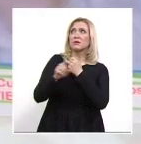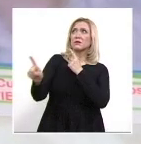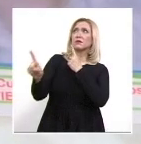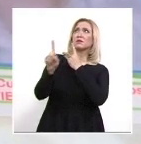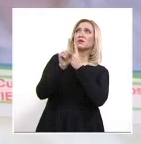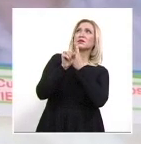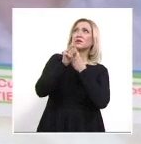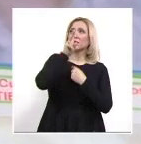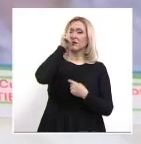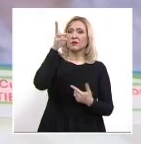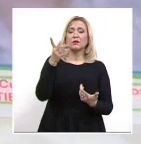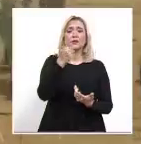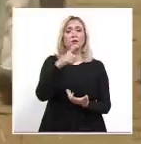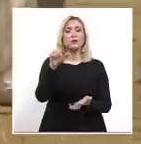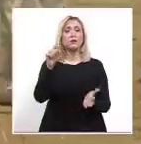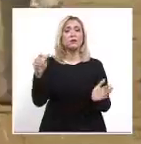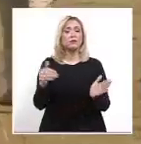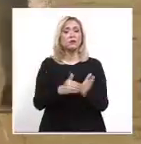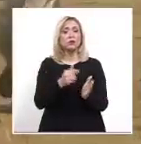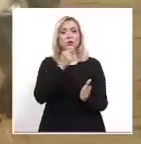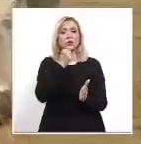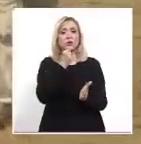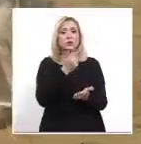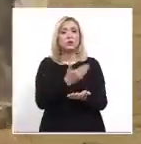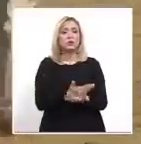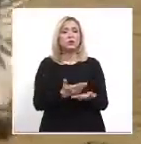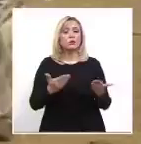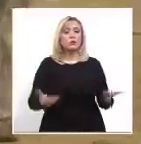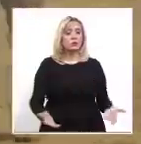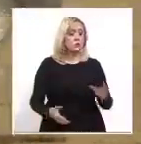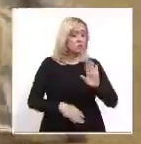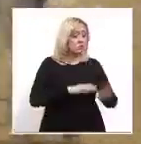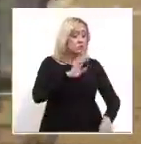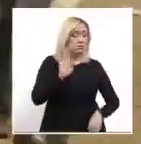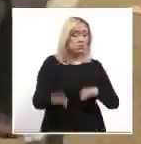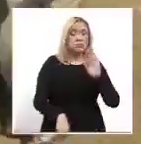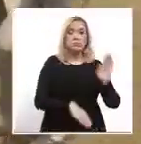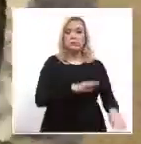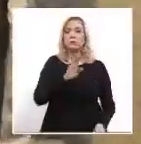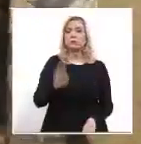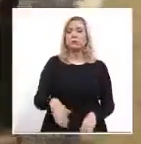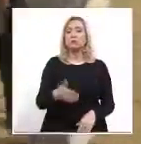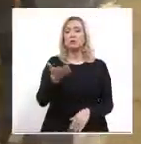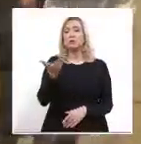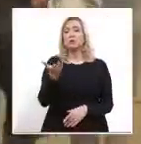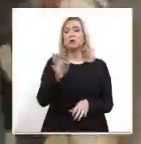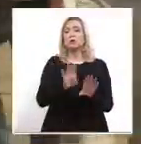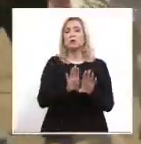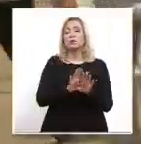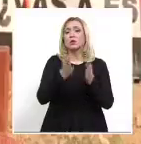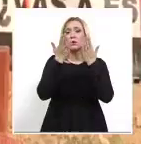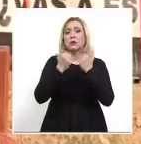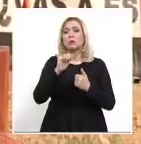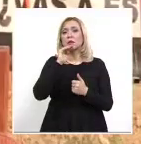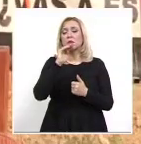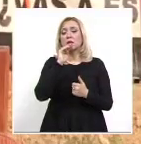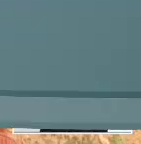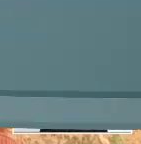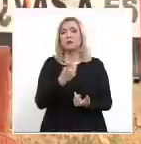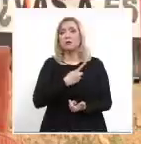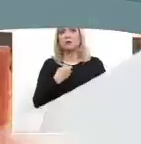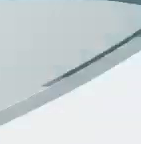de 120,000 menores se encuentran huérfanos. Para el canal del Poder Judicial de la Federación, Rosy